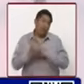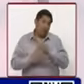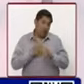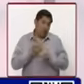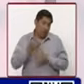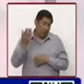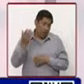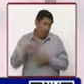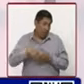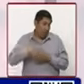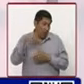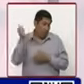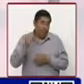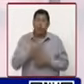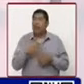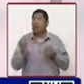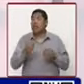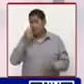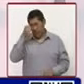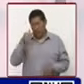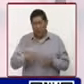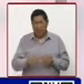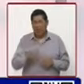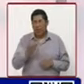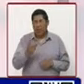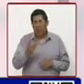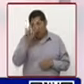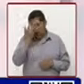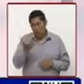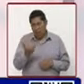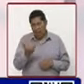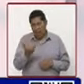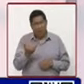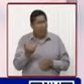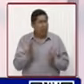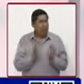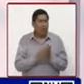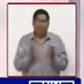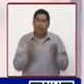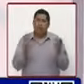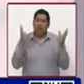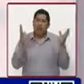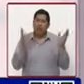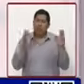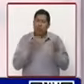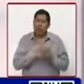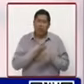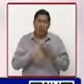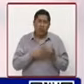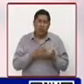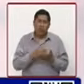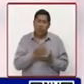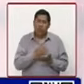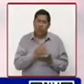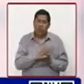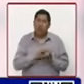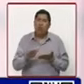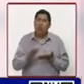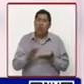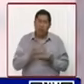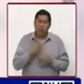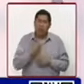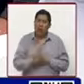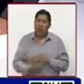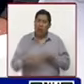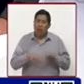Como lo decíamos. Y también, bueno, recordar, ¿por qué festejamos como festejamos en Bolivia? El tema de Todos Santos, que también es muy importante, me